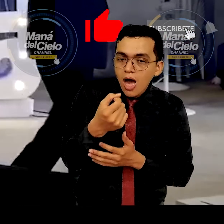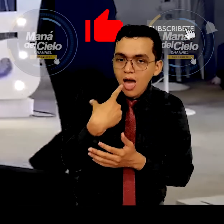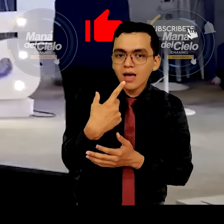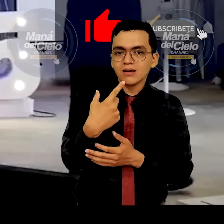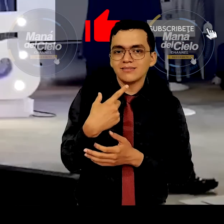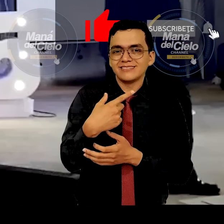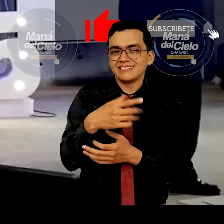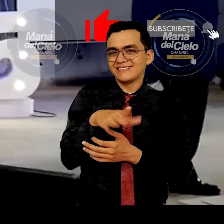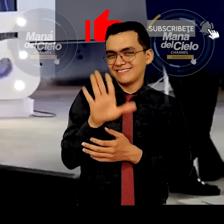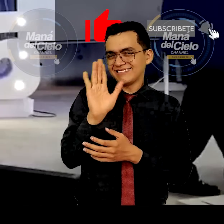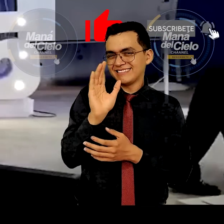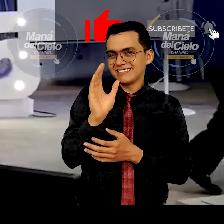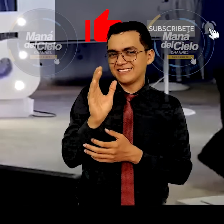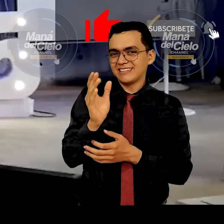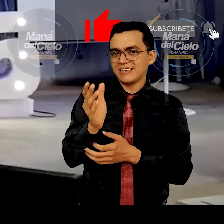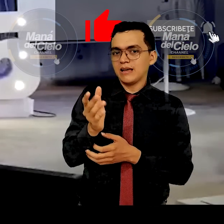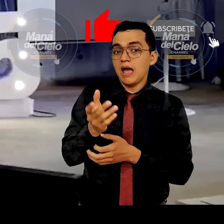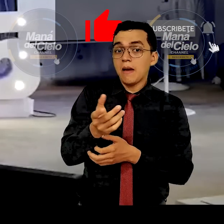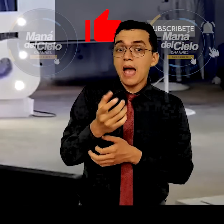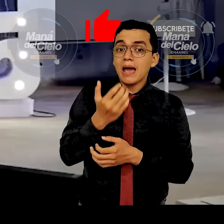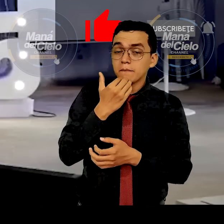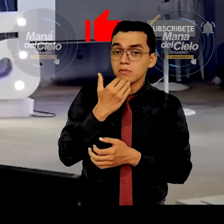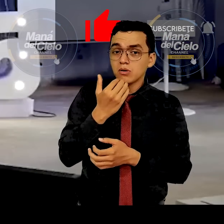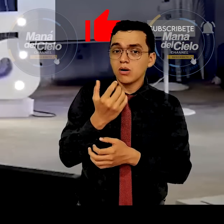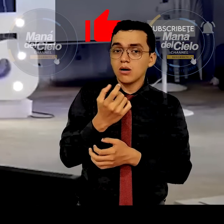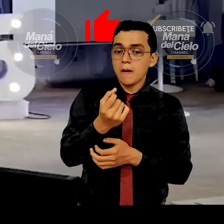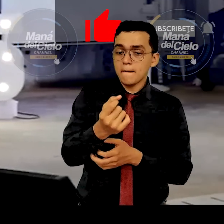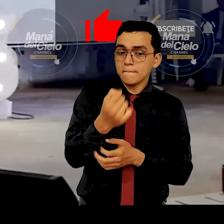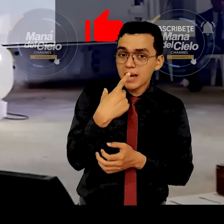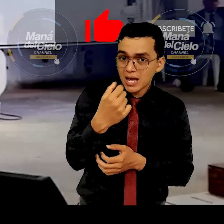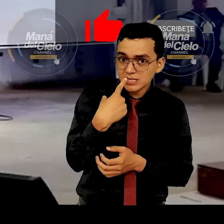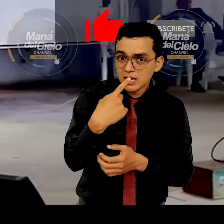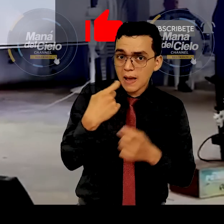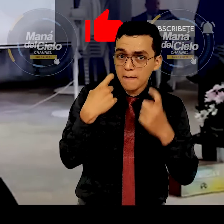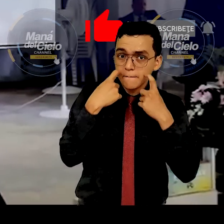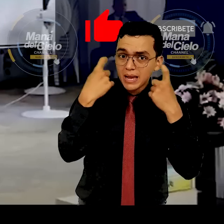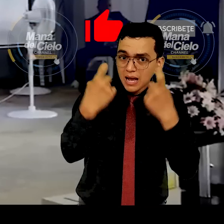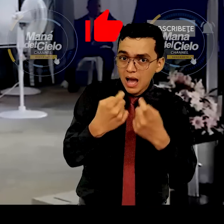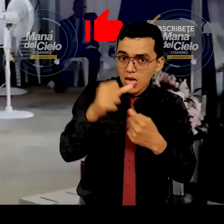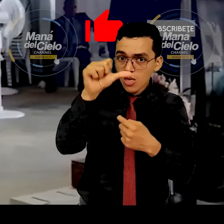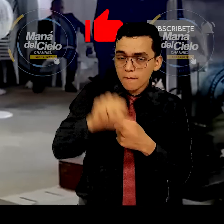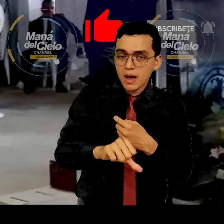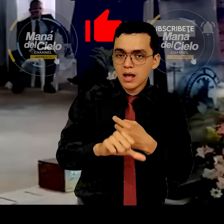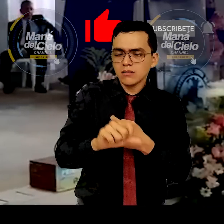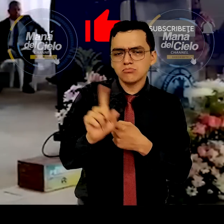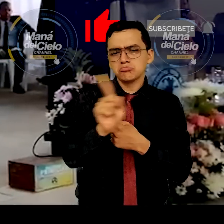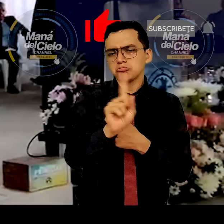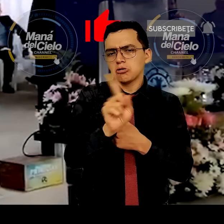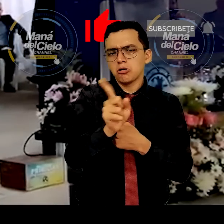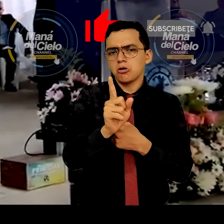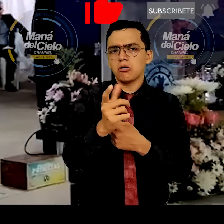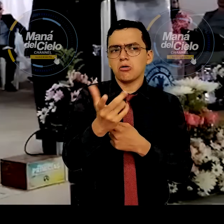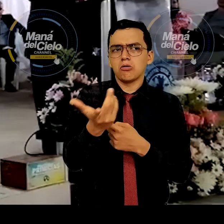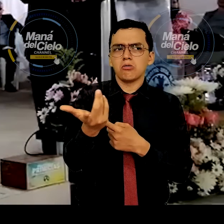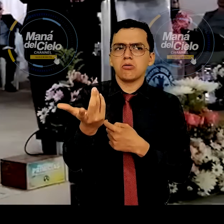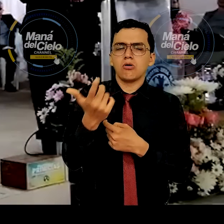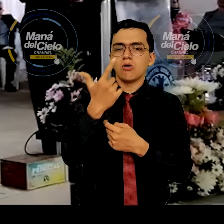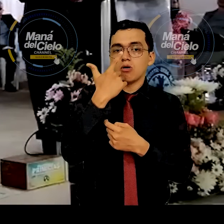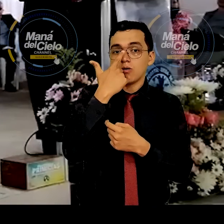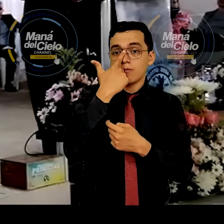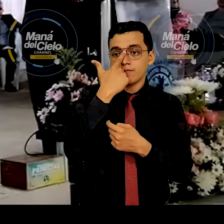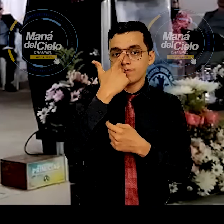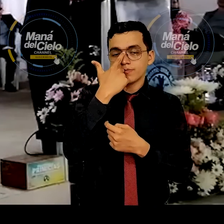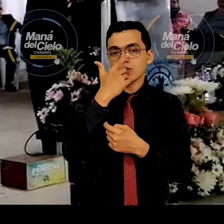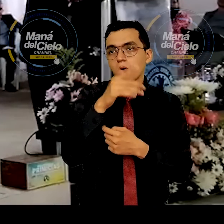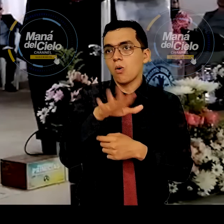¿verdad? Alguna persona es pecado, pero es una solución natural. Así que no estamos hablando del pecado, sino